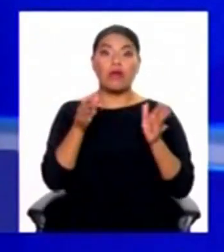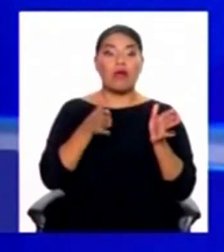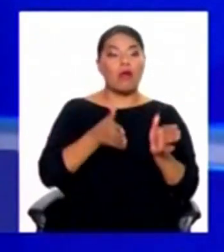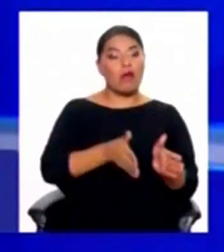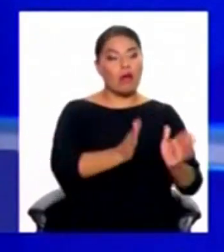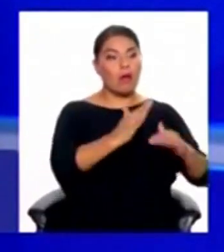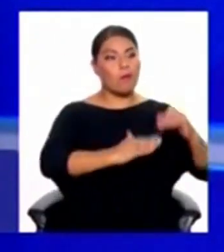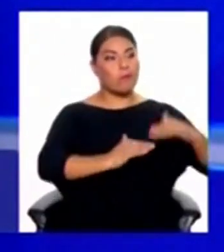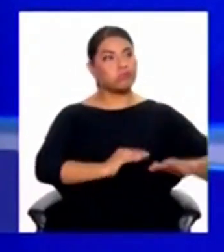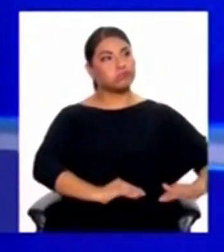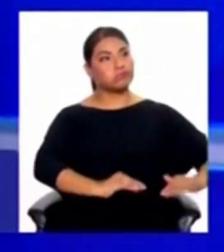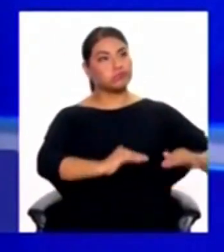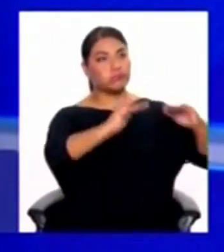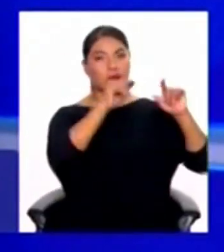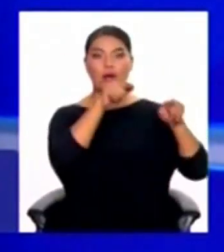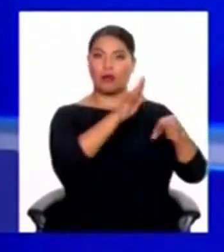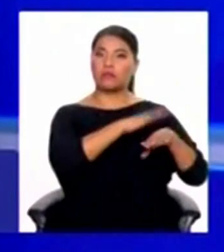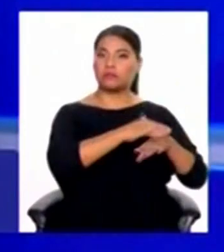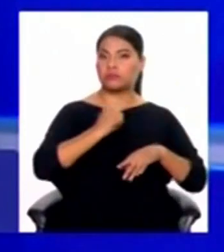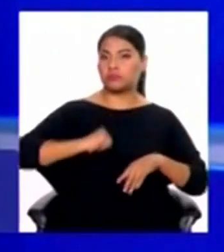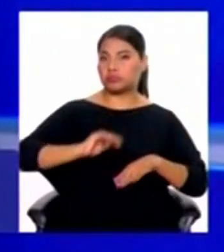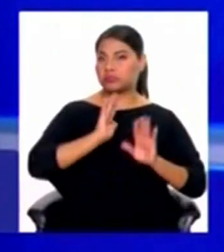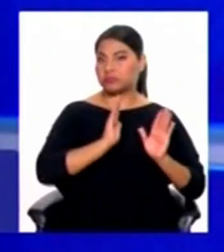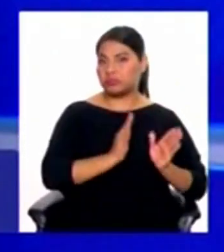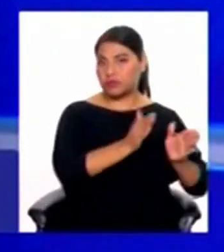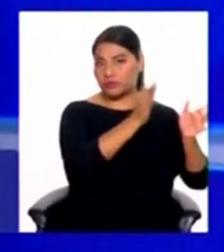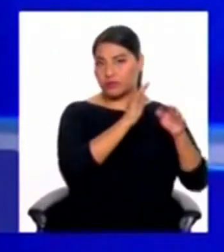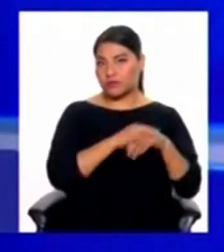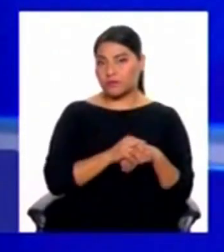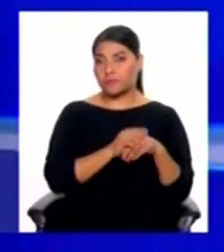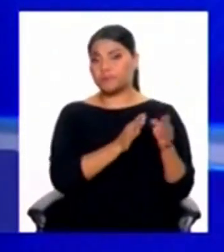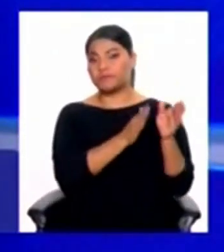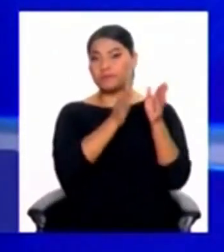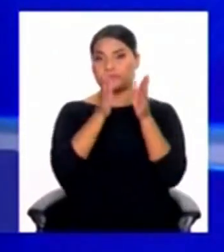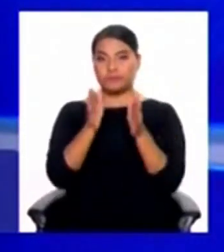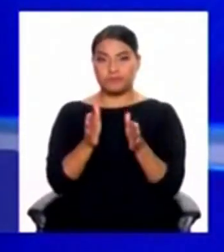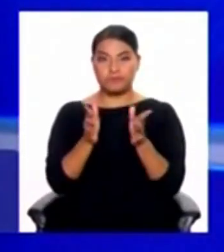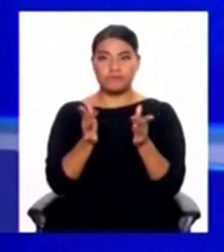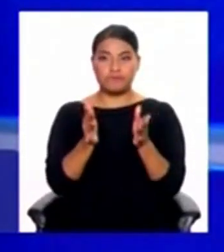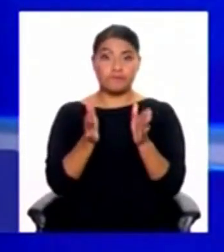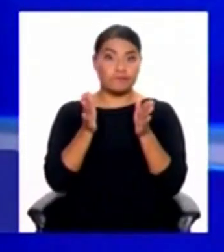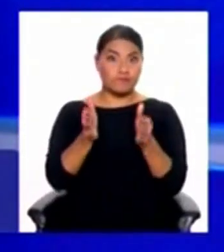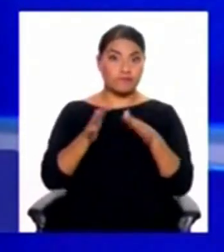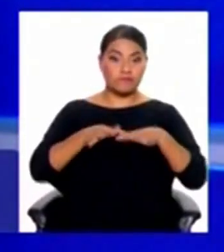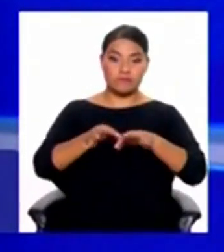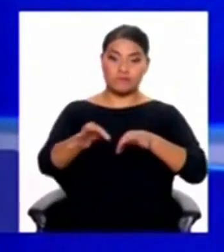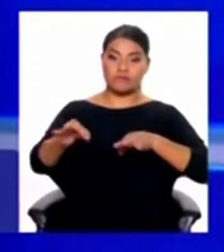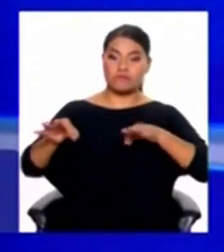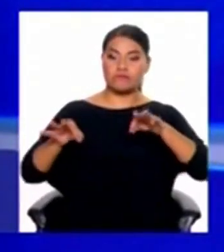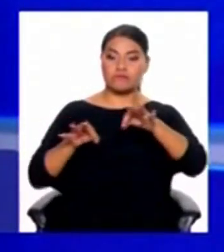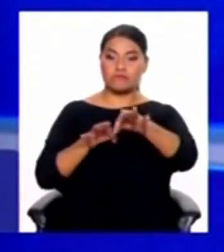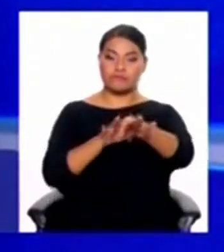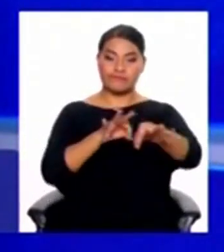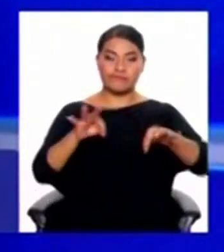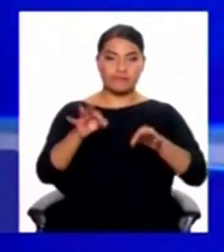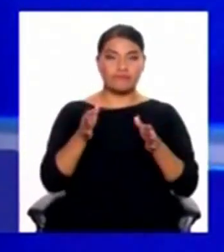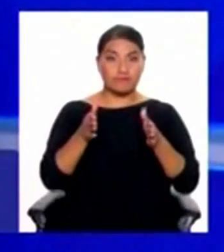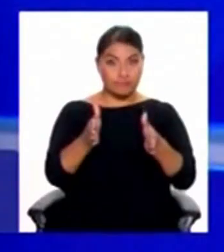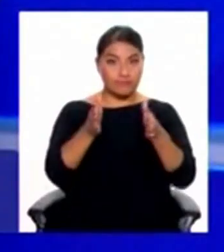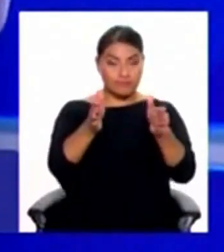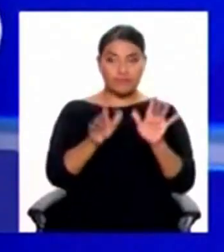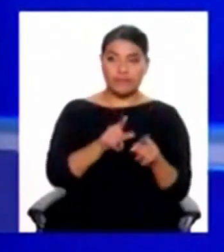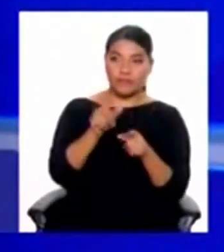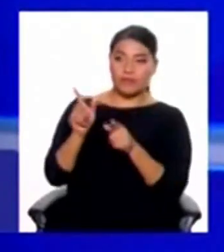un gobierno provincial para un ámbito urbano. Yeah. De ahí pasas a nivel territorial, interurbano. Y de